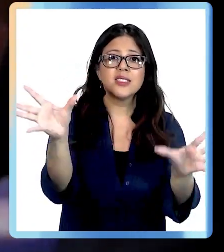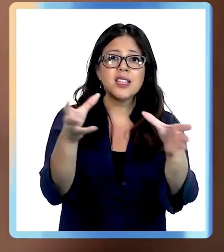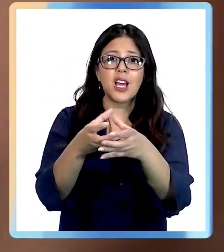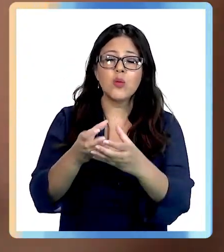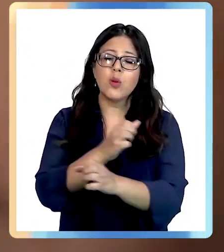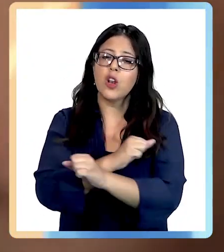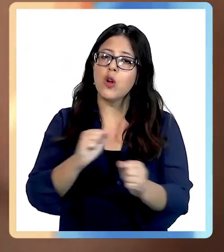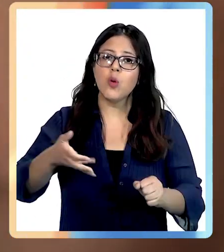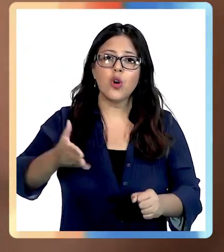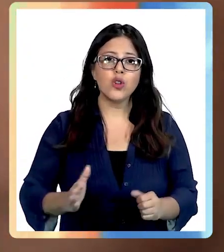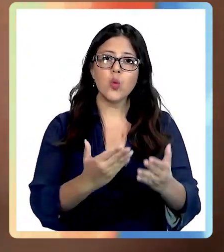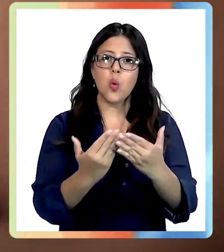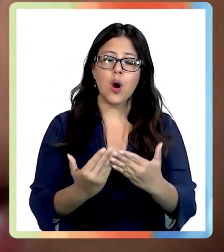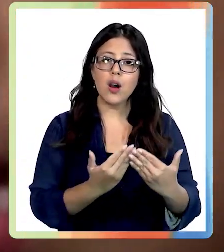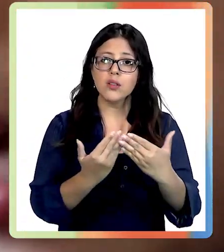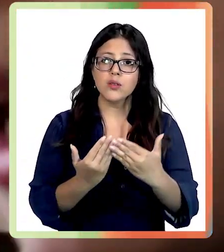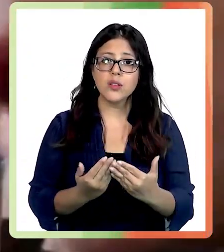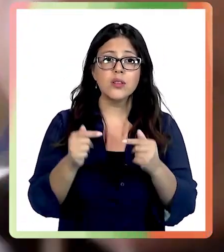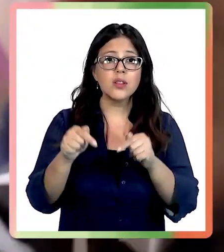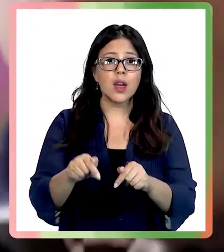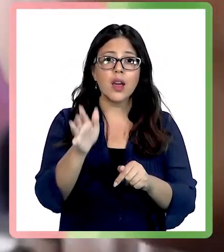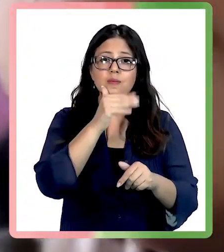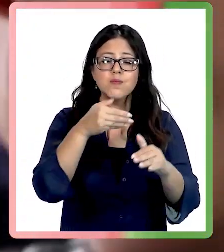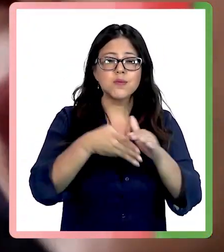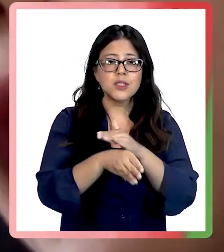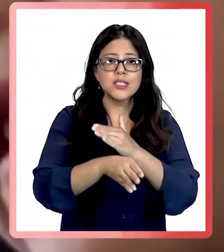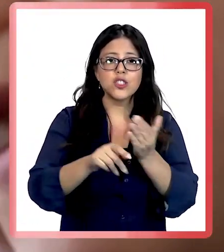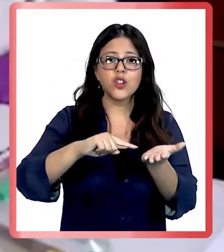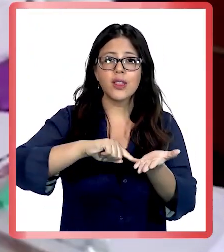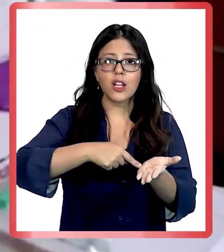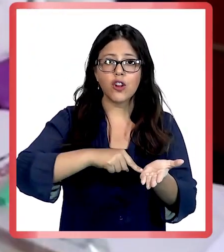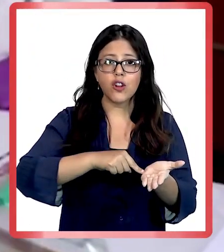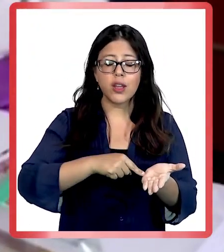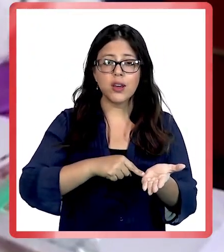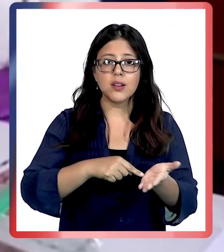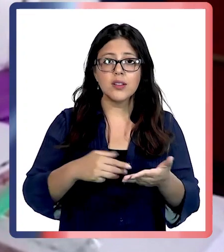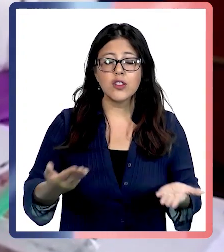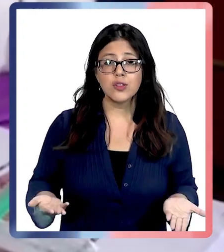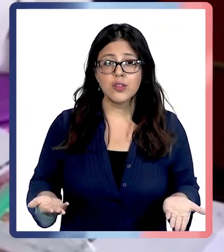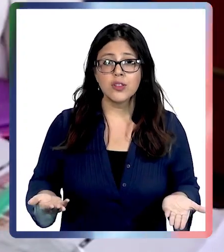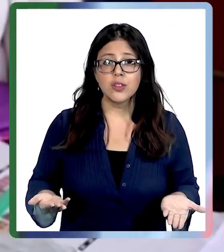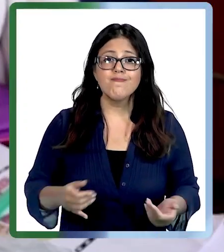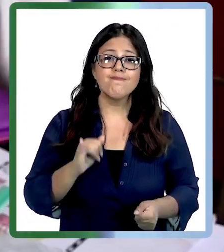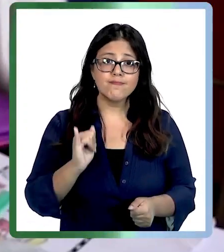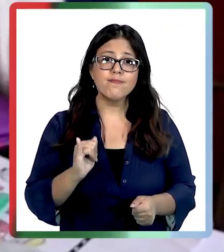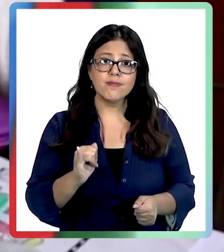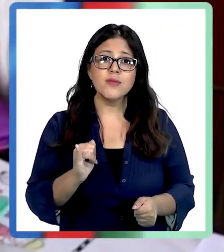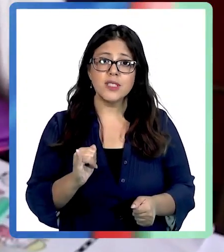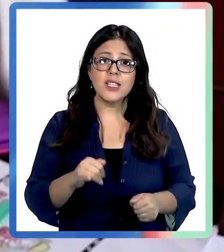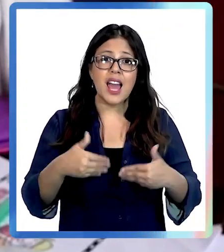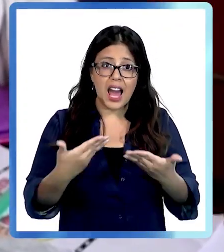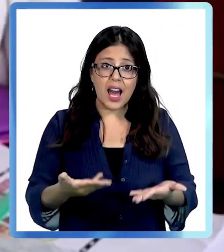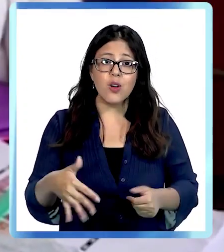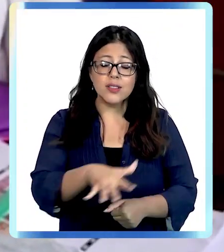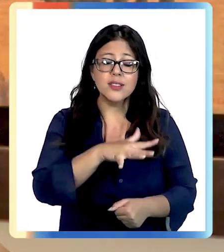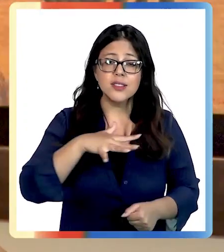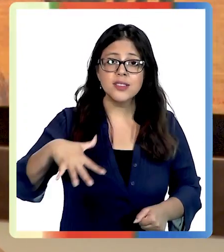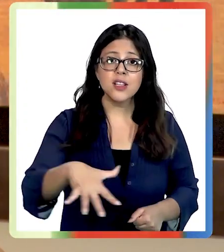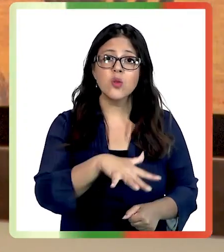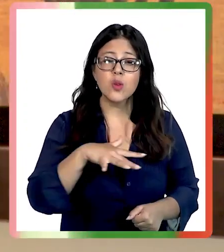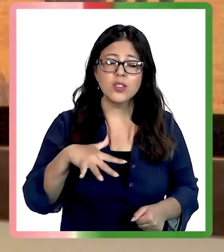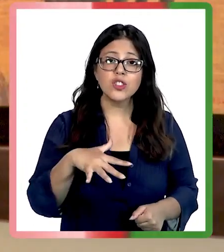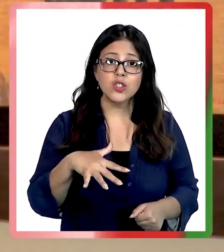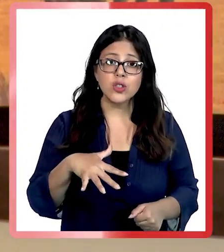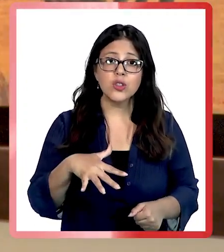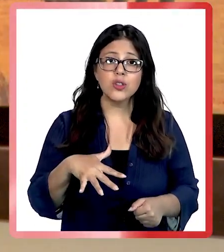a la tecnología Entonces sí estamos en una panorámica en que hablamos nosotros desde la UNESCO de de una crisis